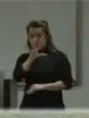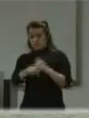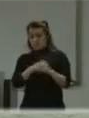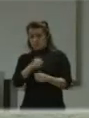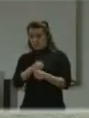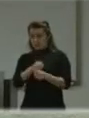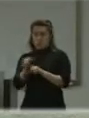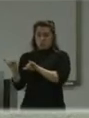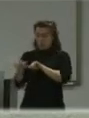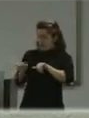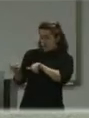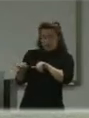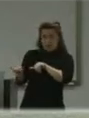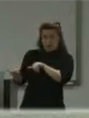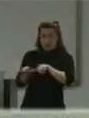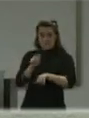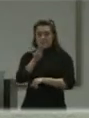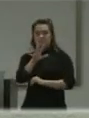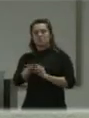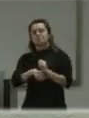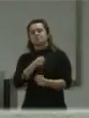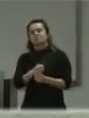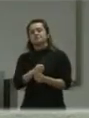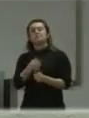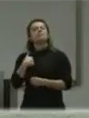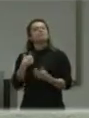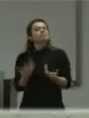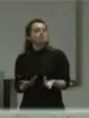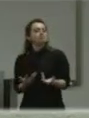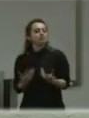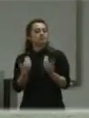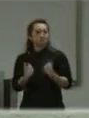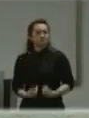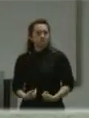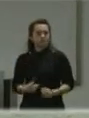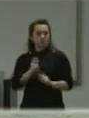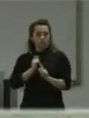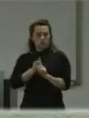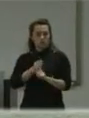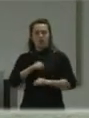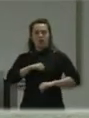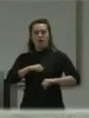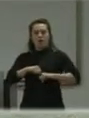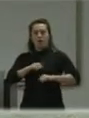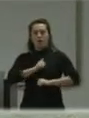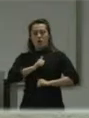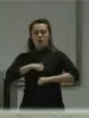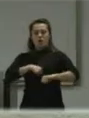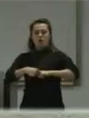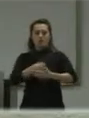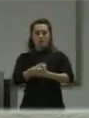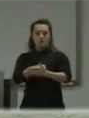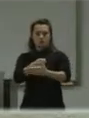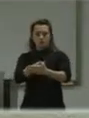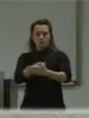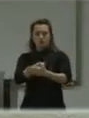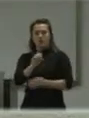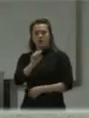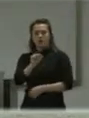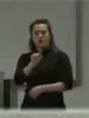al igual que Camila y estoy y también me estoy soy como autogestor también soy miembro de